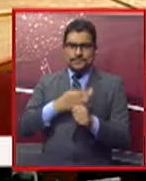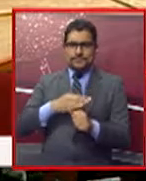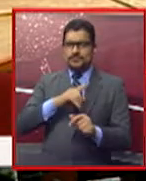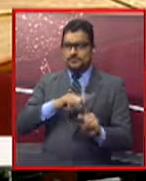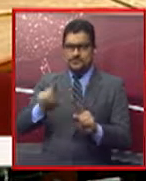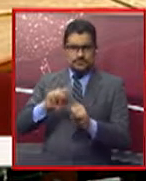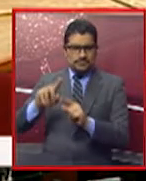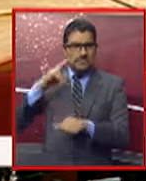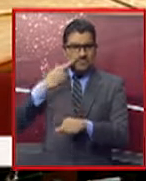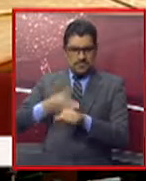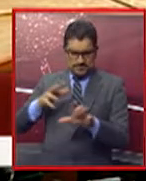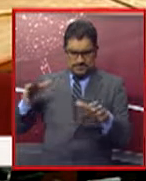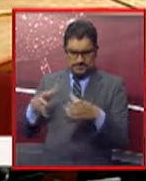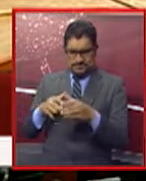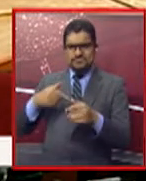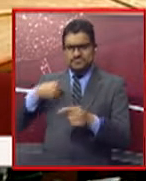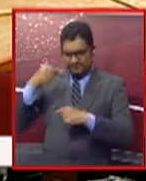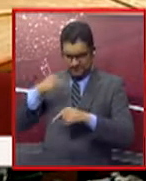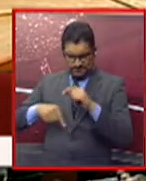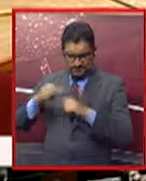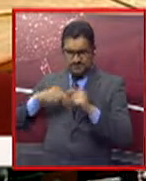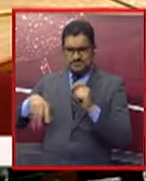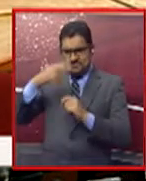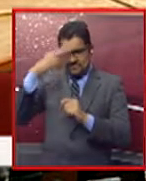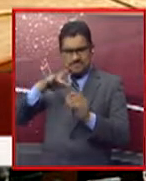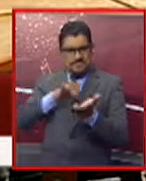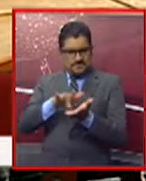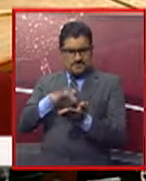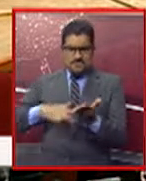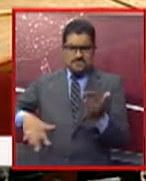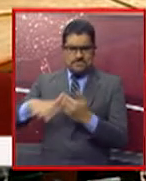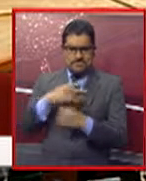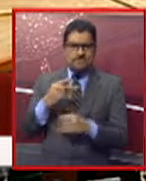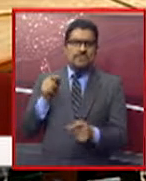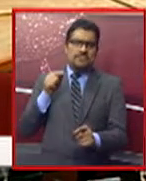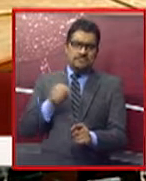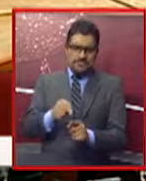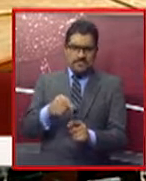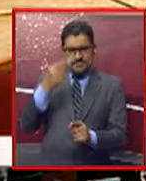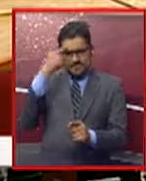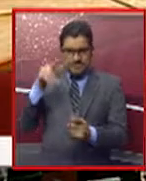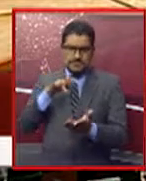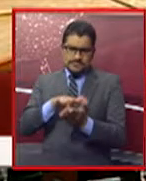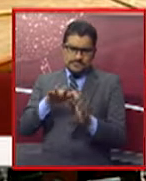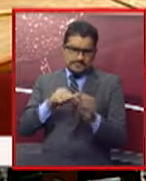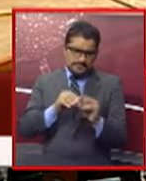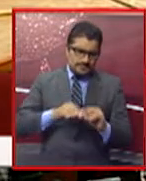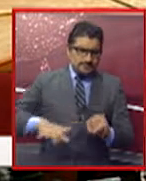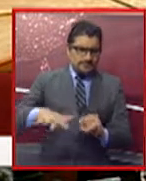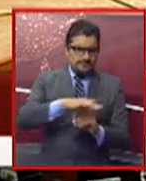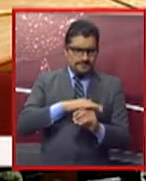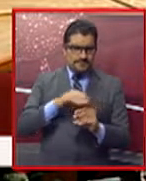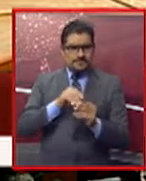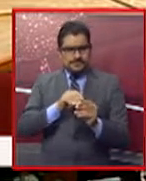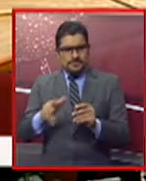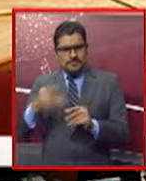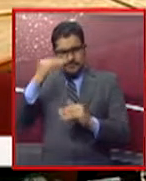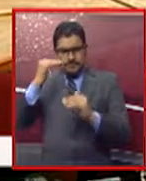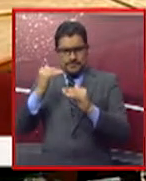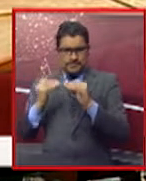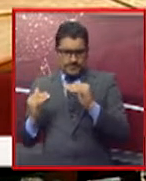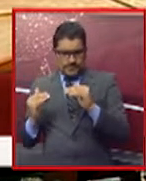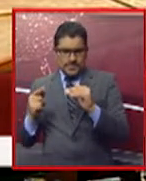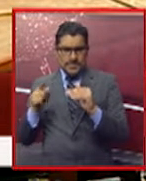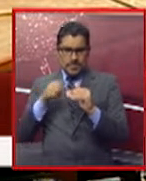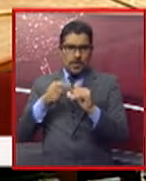con la responsabilidad fiscal del país, especialmente en generar condiciones de deslizamiento a la baja